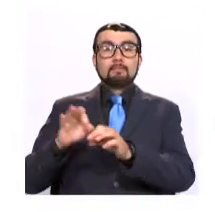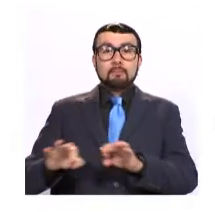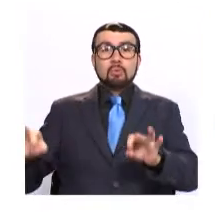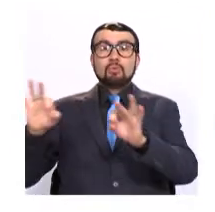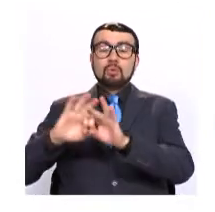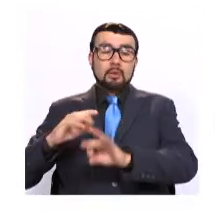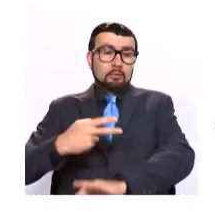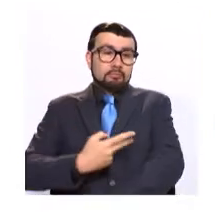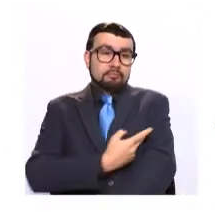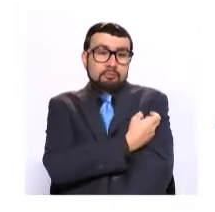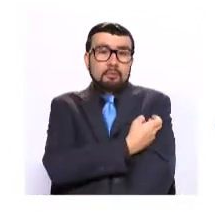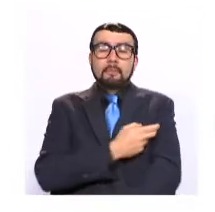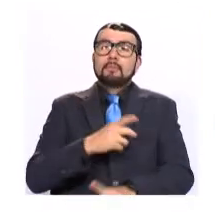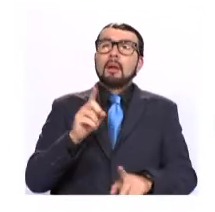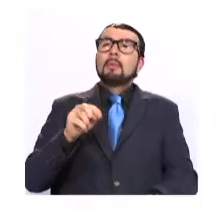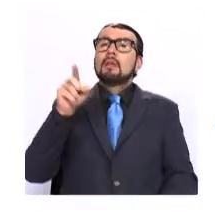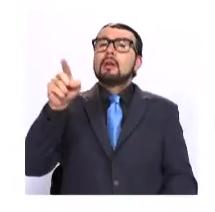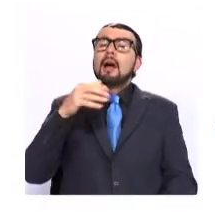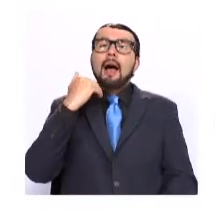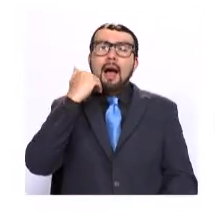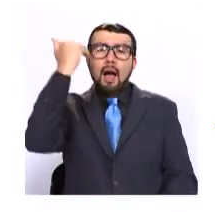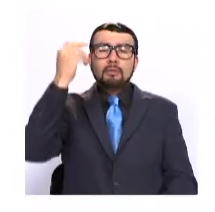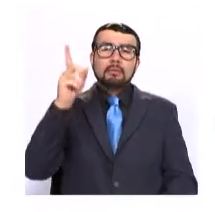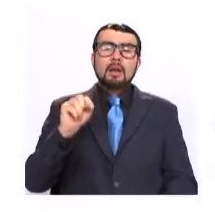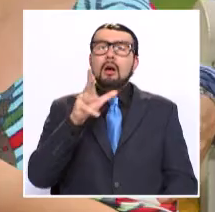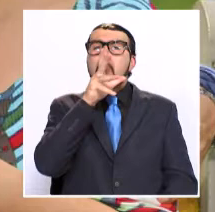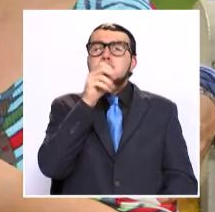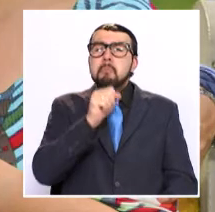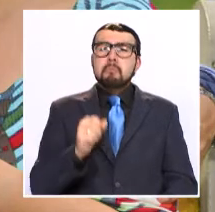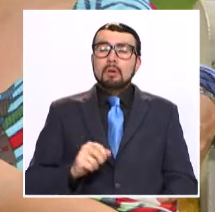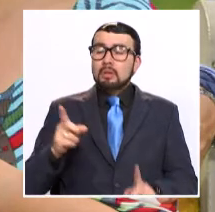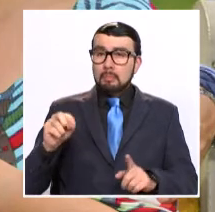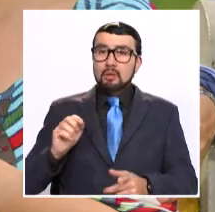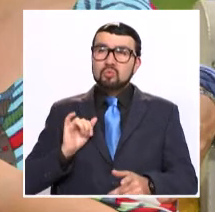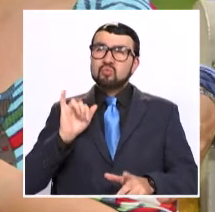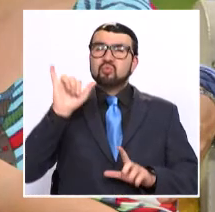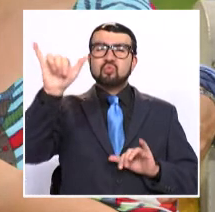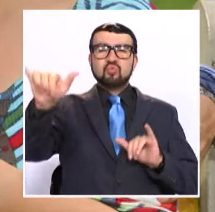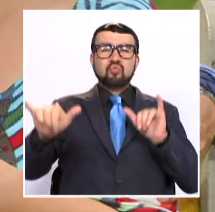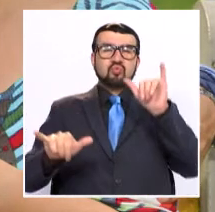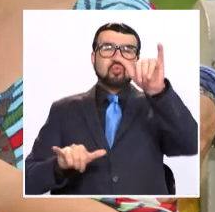vacunar el adulto mayor, los viajeros por el tema de